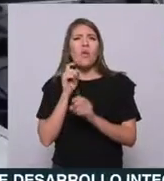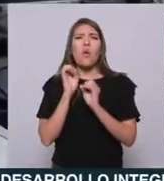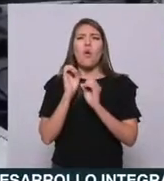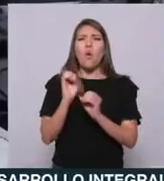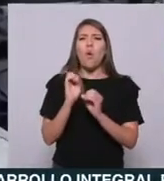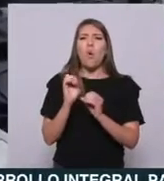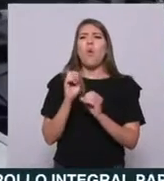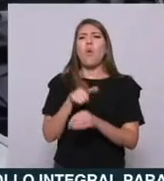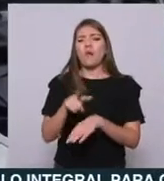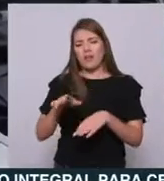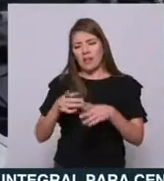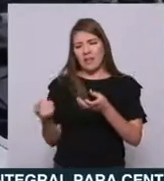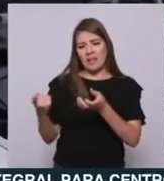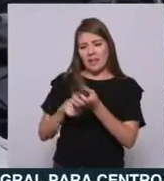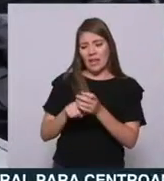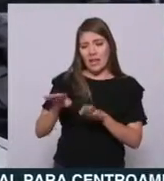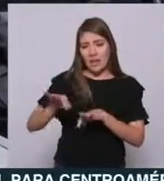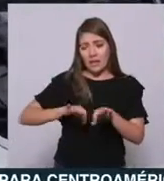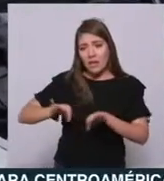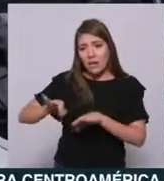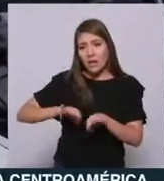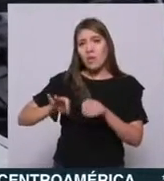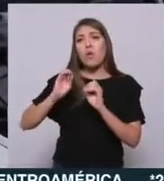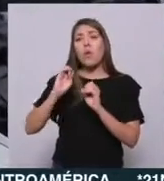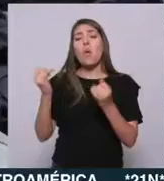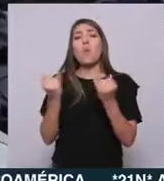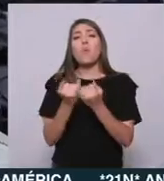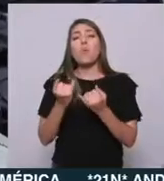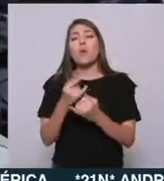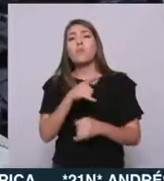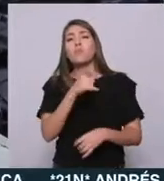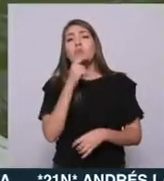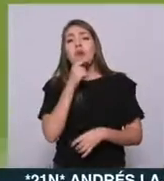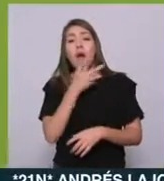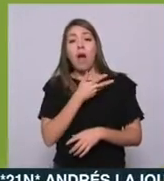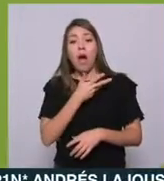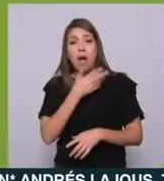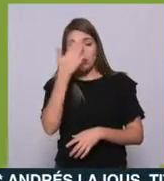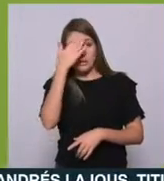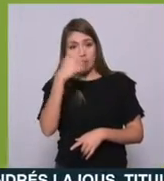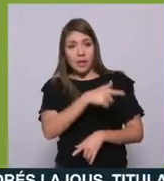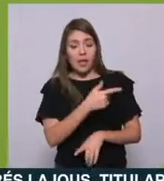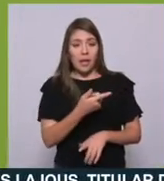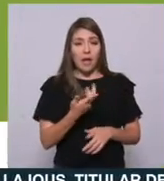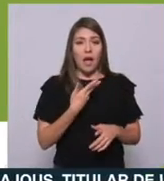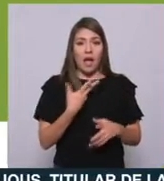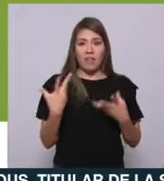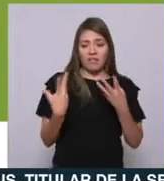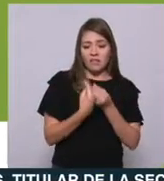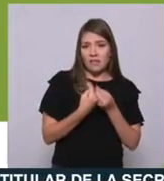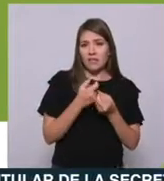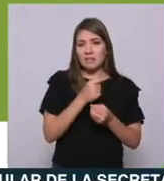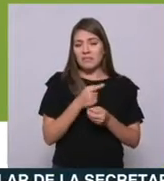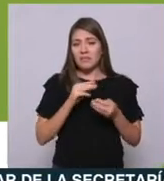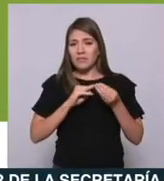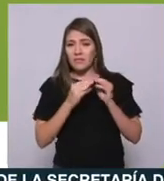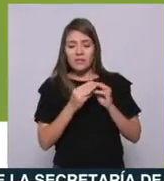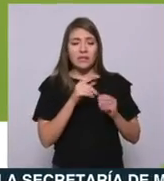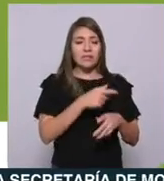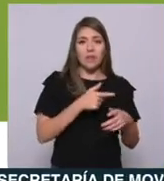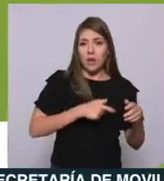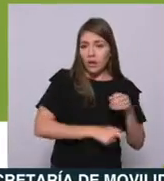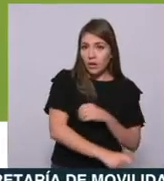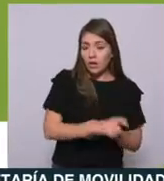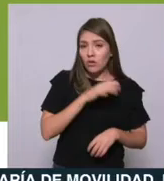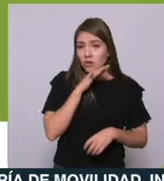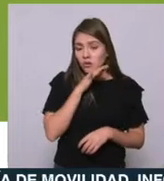corporaciones, así como casos de elementos que estén involucrados en actos de corrupción. Su trabajo será combatir la corrupción y